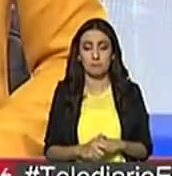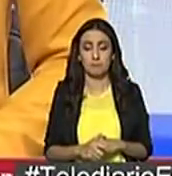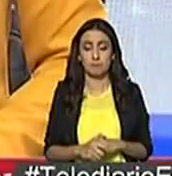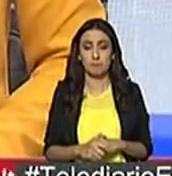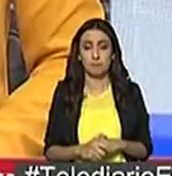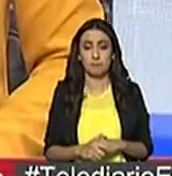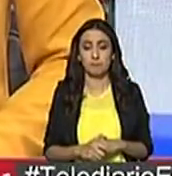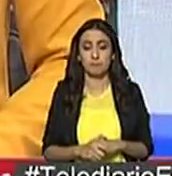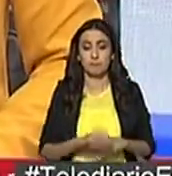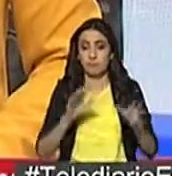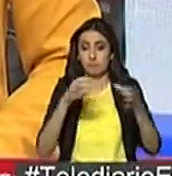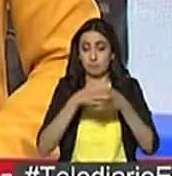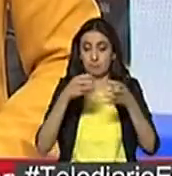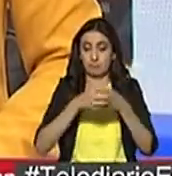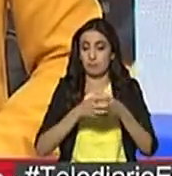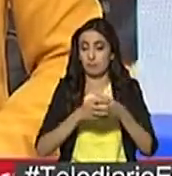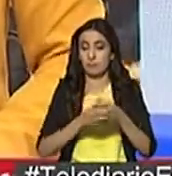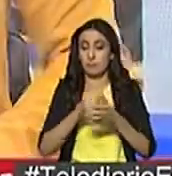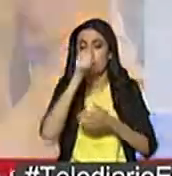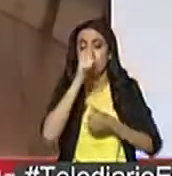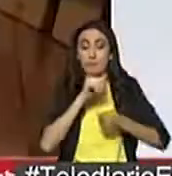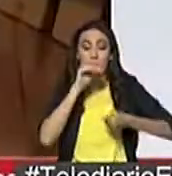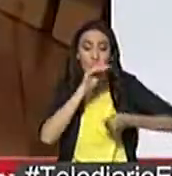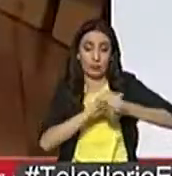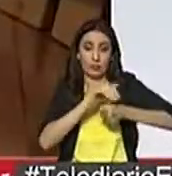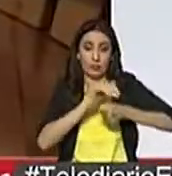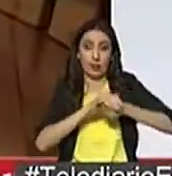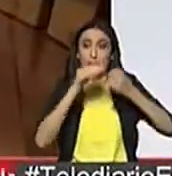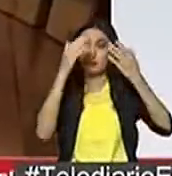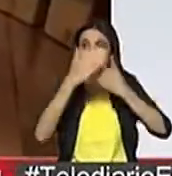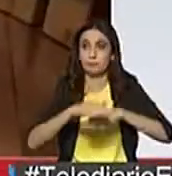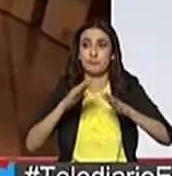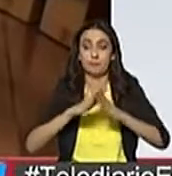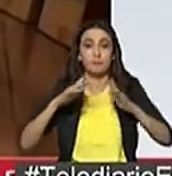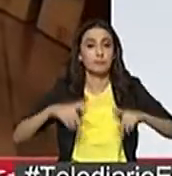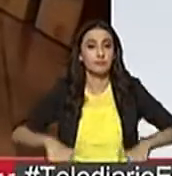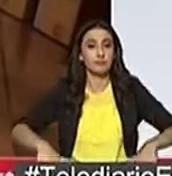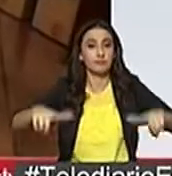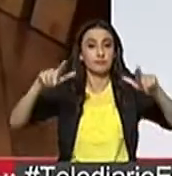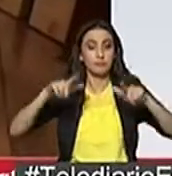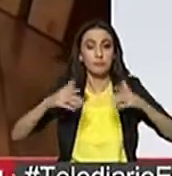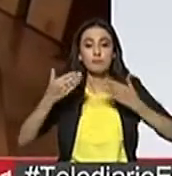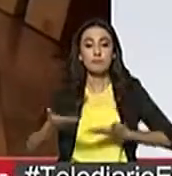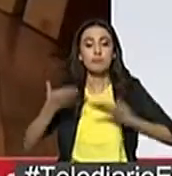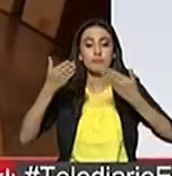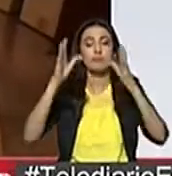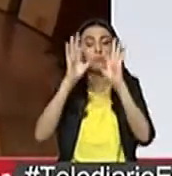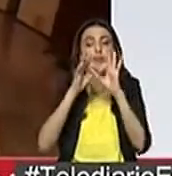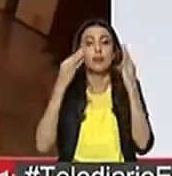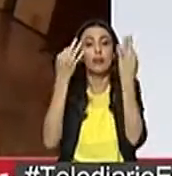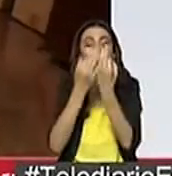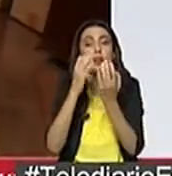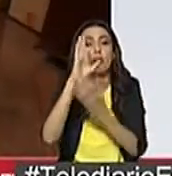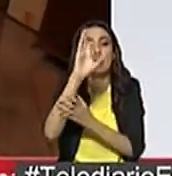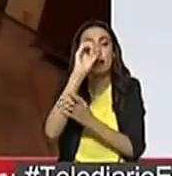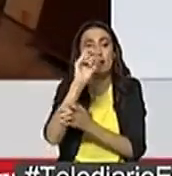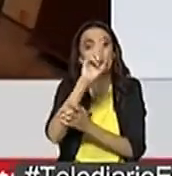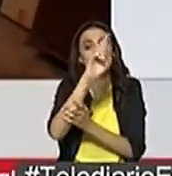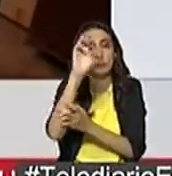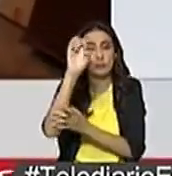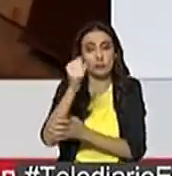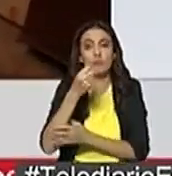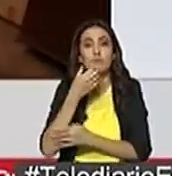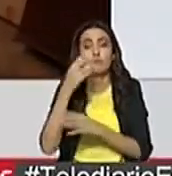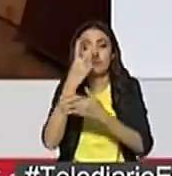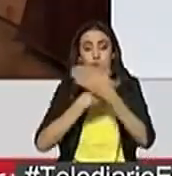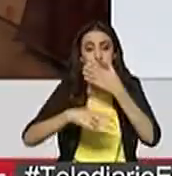En un acto privado, el presidente de la República, Lenín Moreno, recibió en su despacho a la familia Torres González. Una de